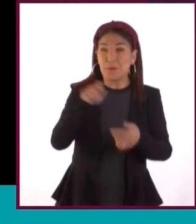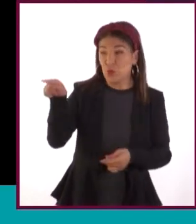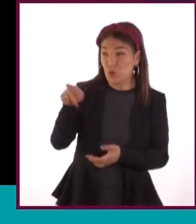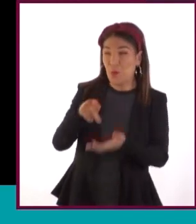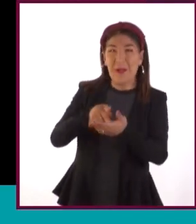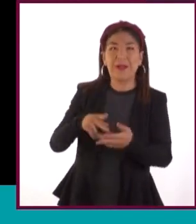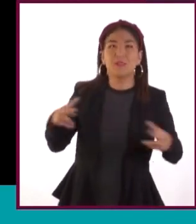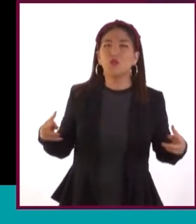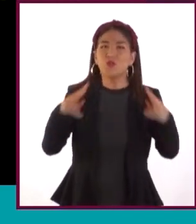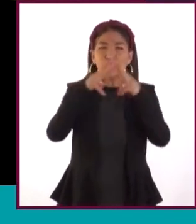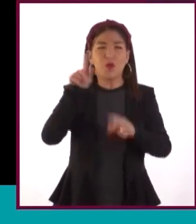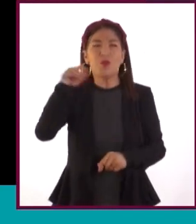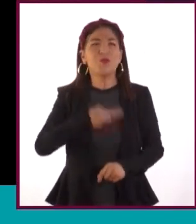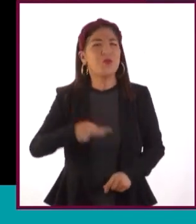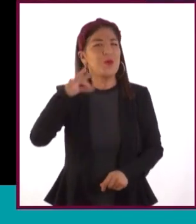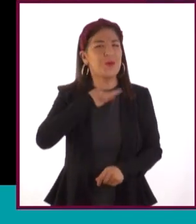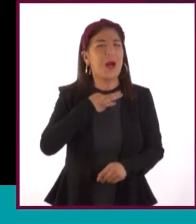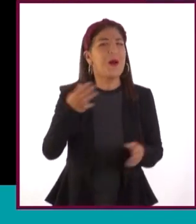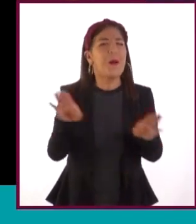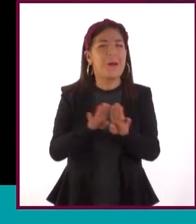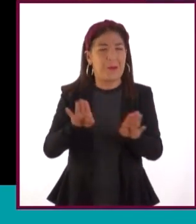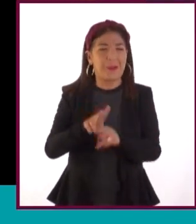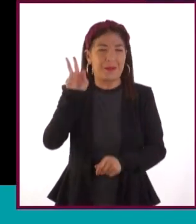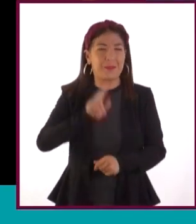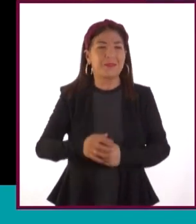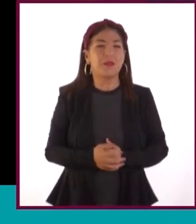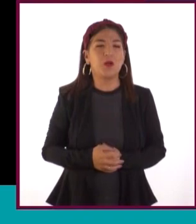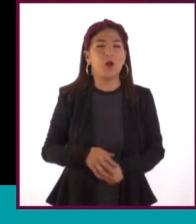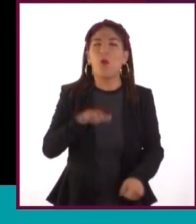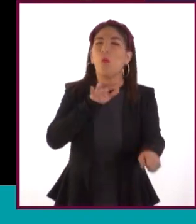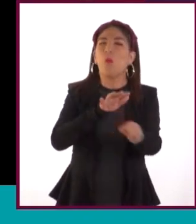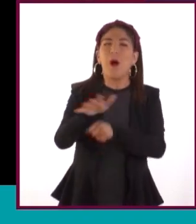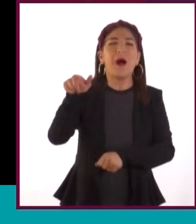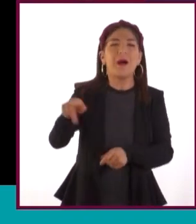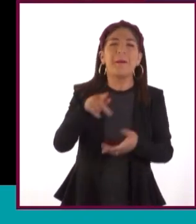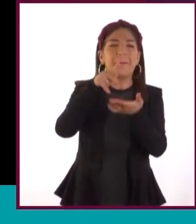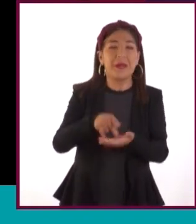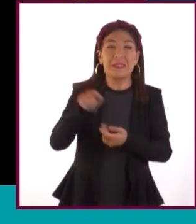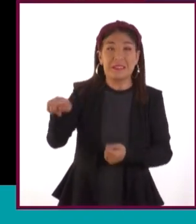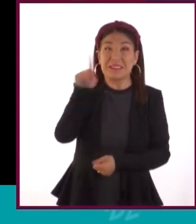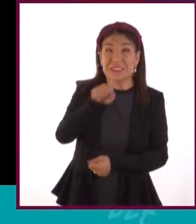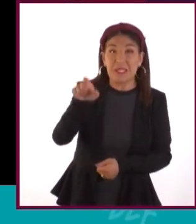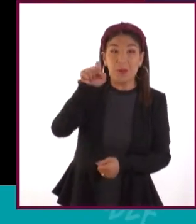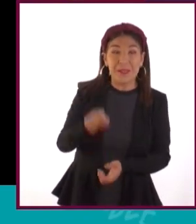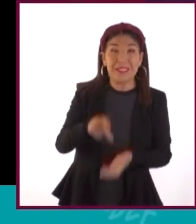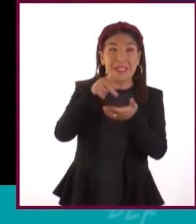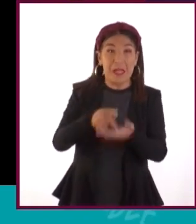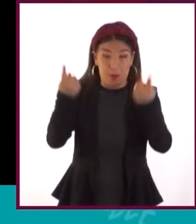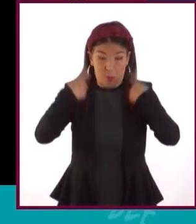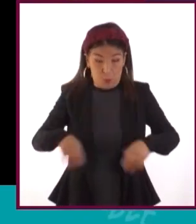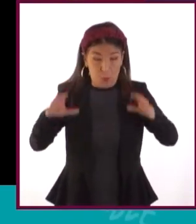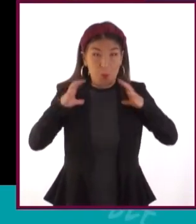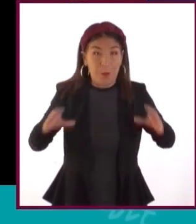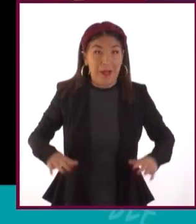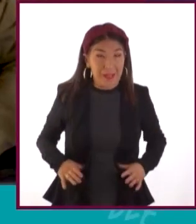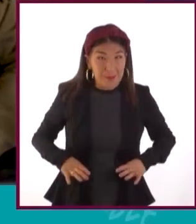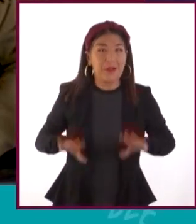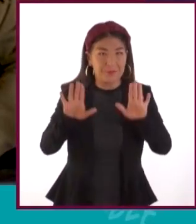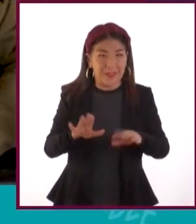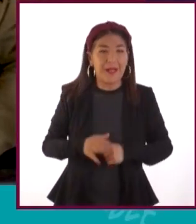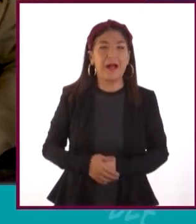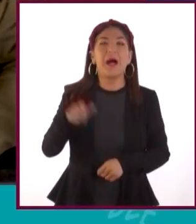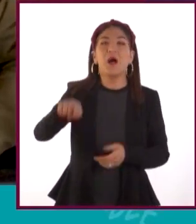constante gravitacional por masa 1 por masa 2 entre el radio al cuadrado, en este caso la distancia al cuadrado. ¿Te